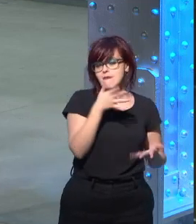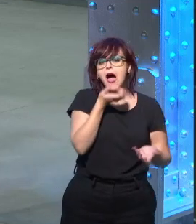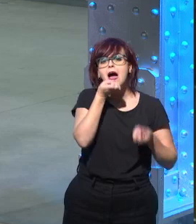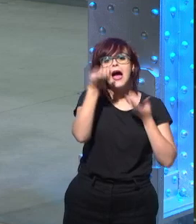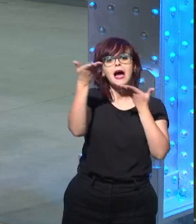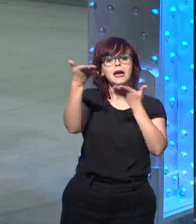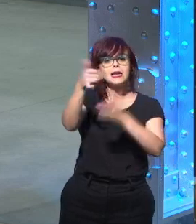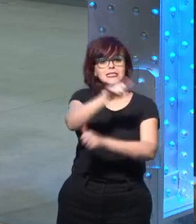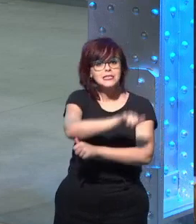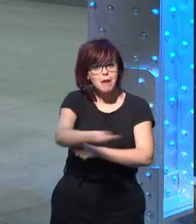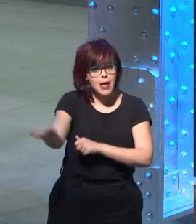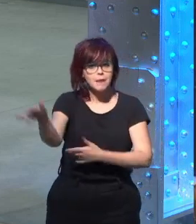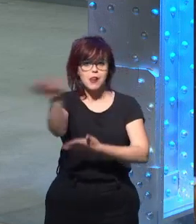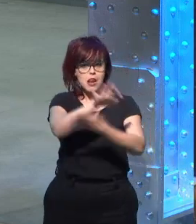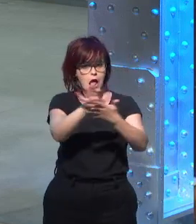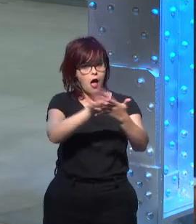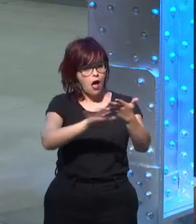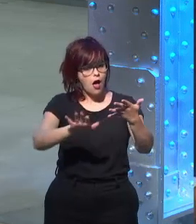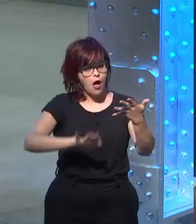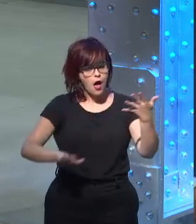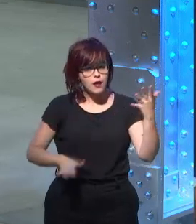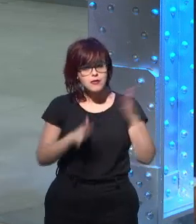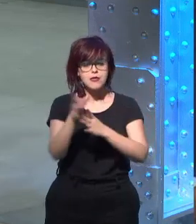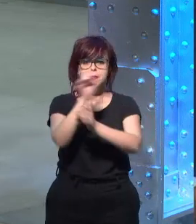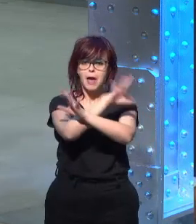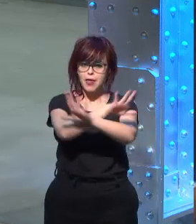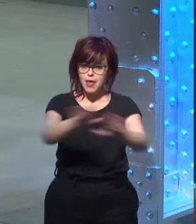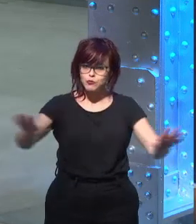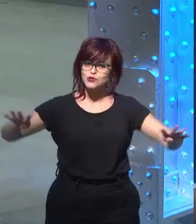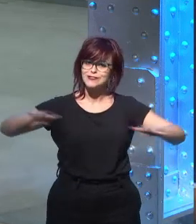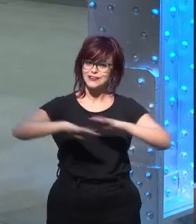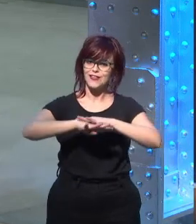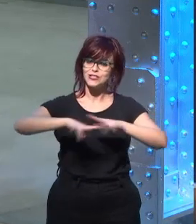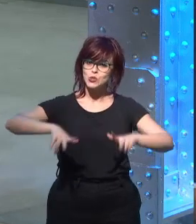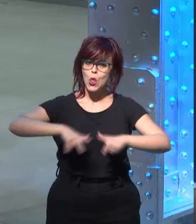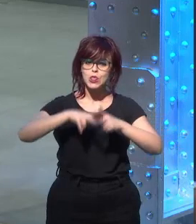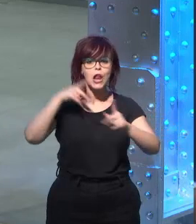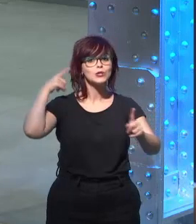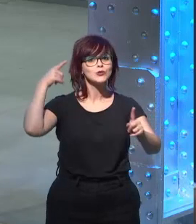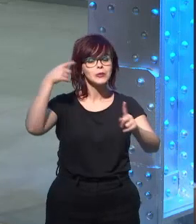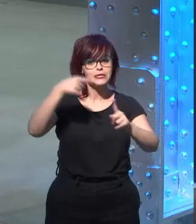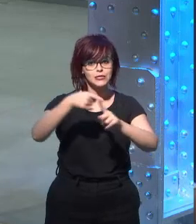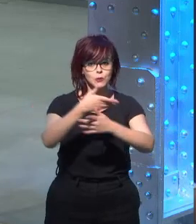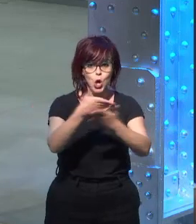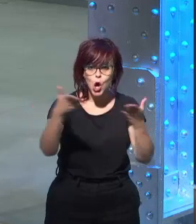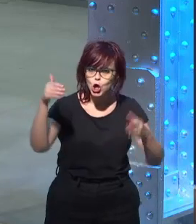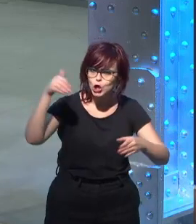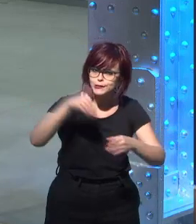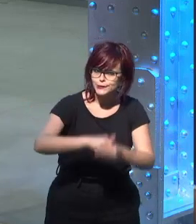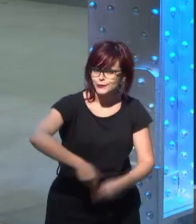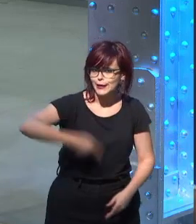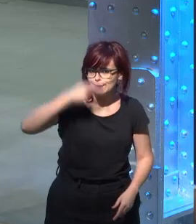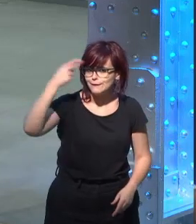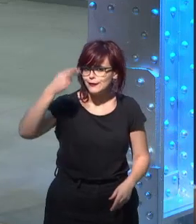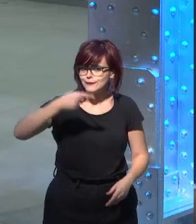en la próxima semana redactaremos y enviaremos a las redes sociales para que este contenido tan